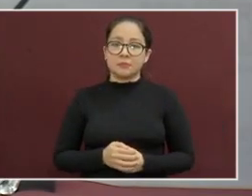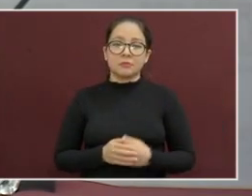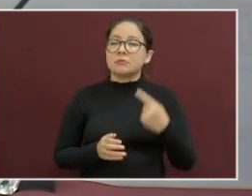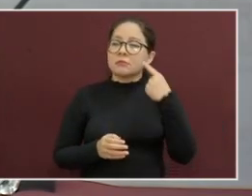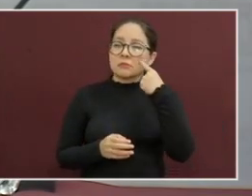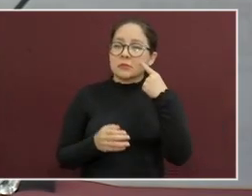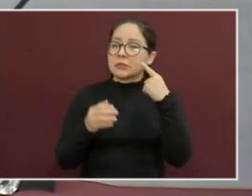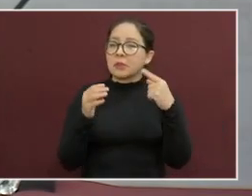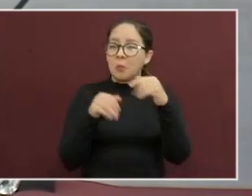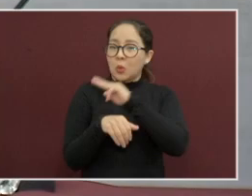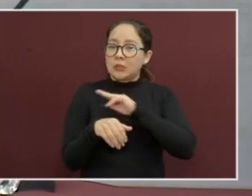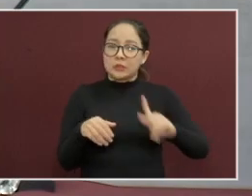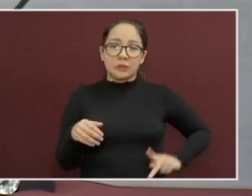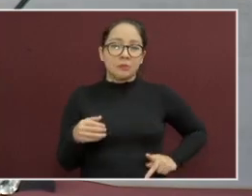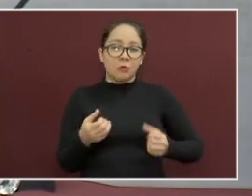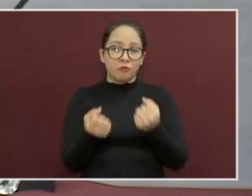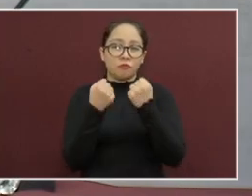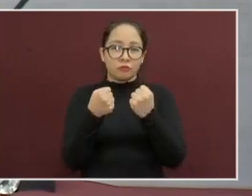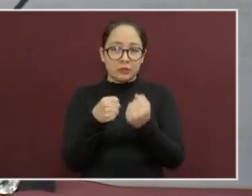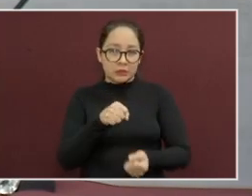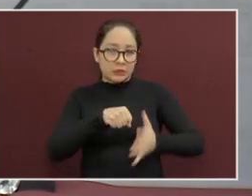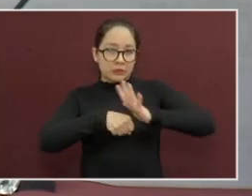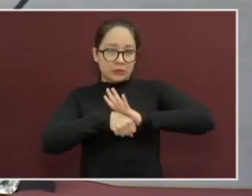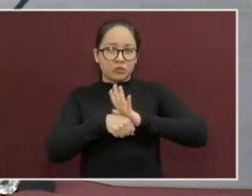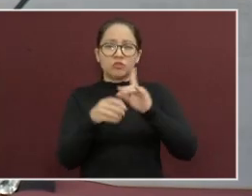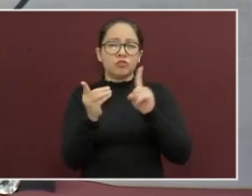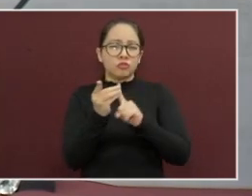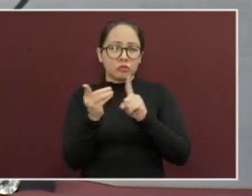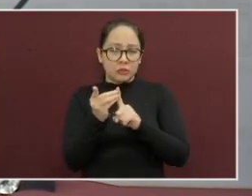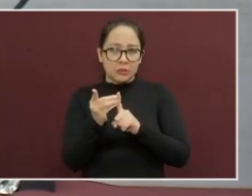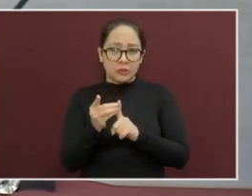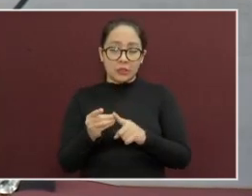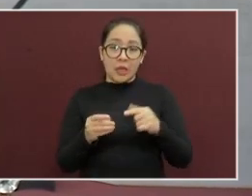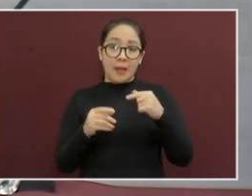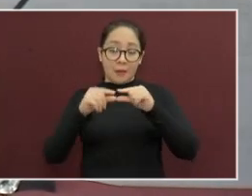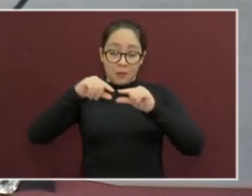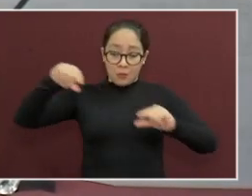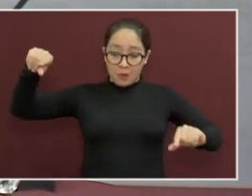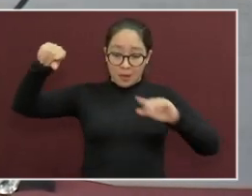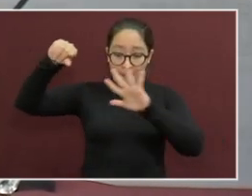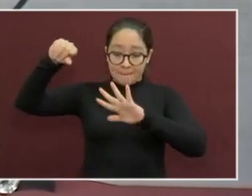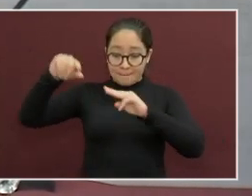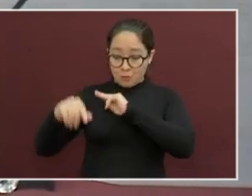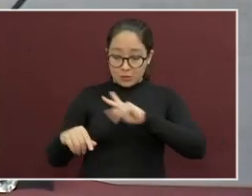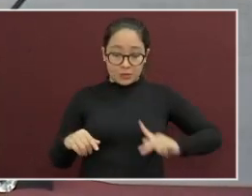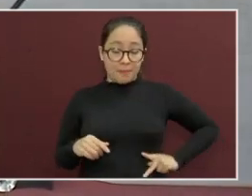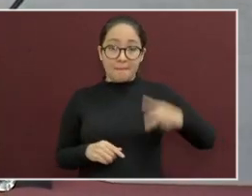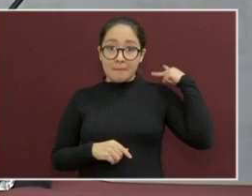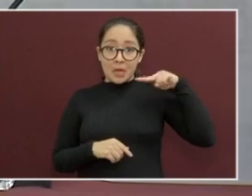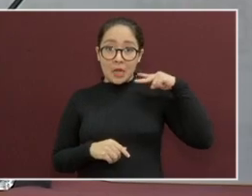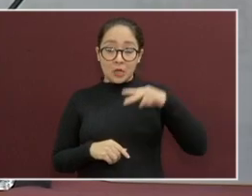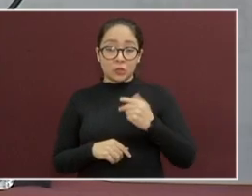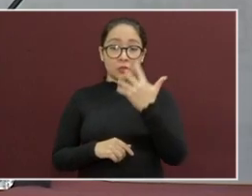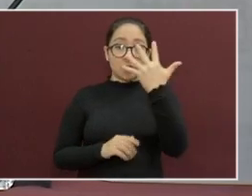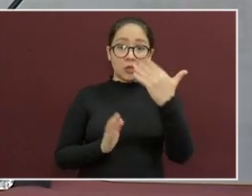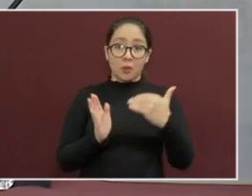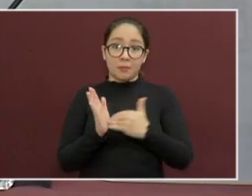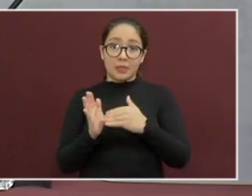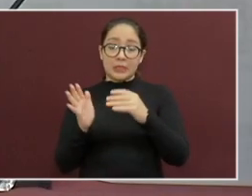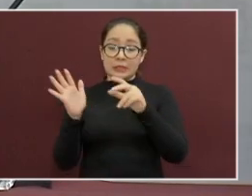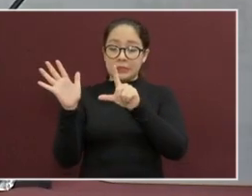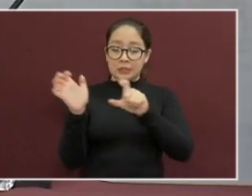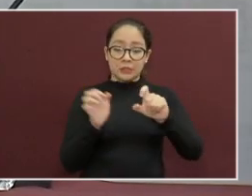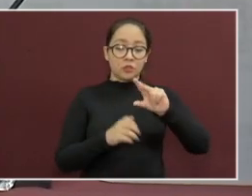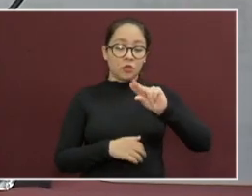mayor transmisión en el estado así el centro del municipio de veracruz acumula ya cinco mil